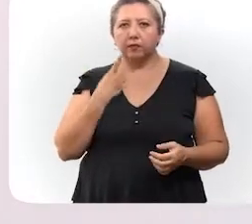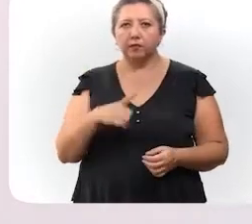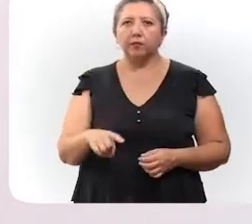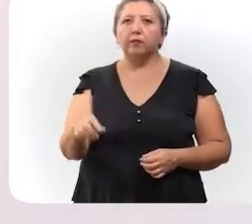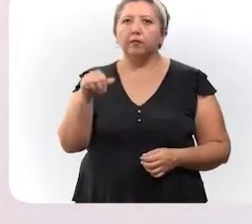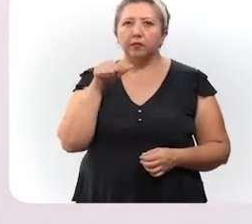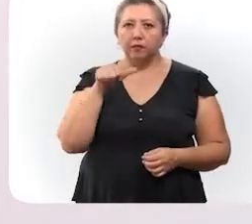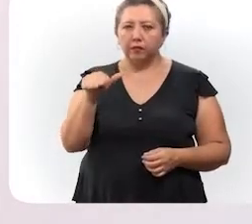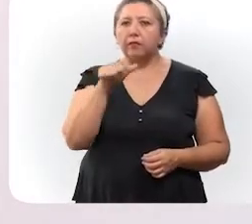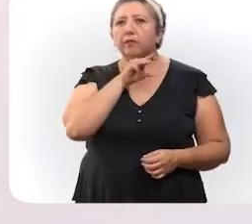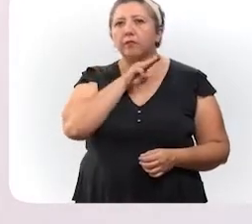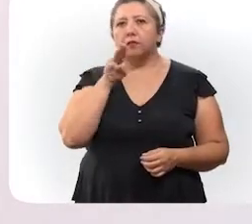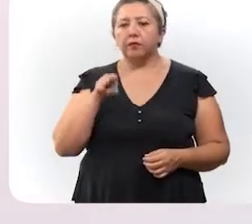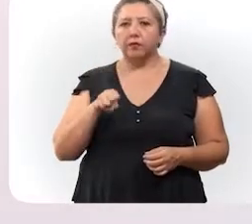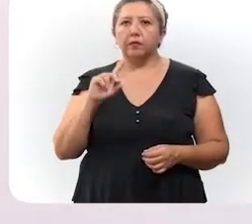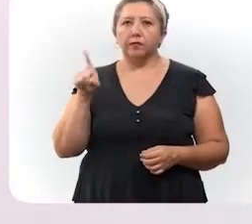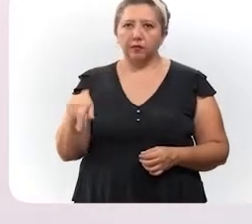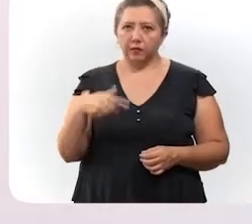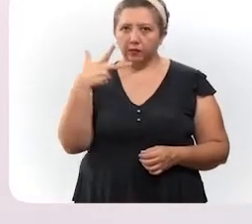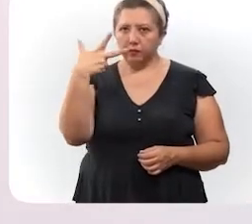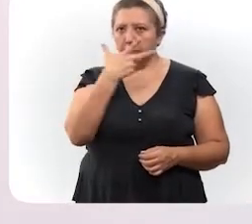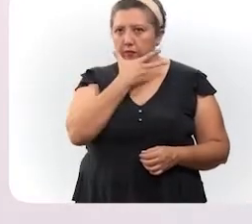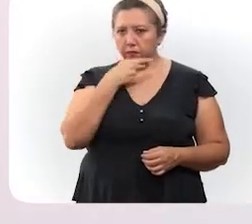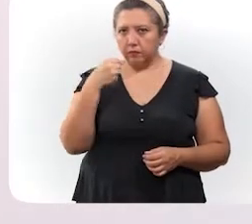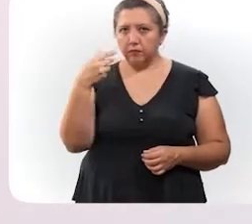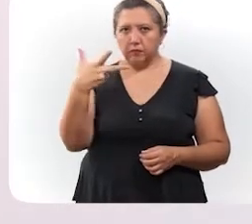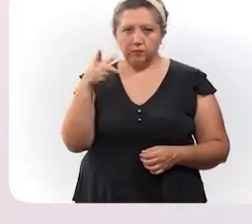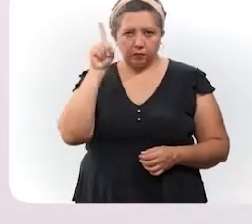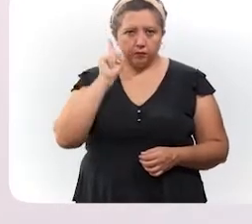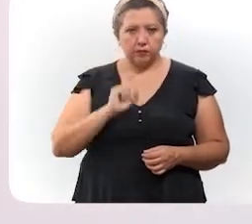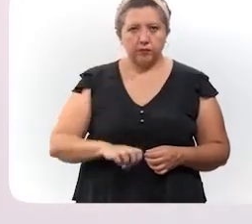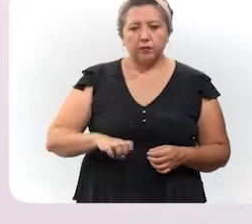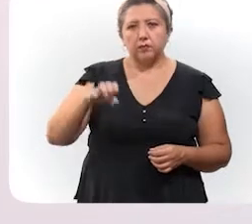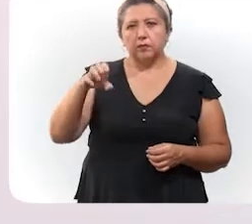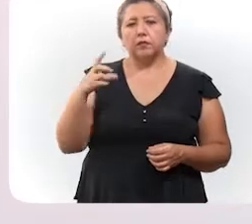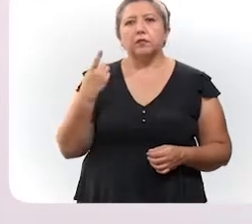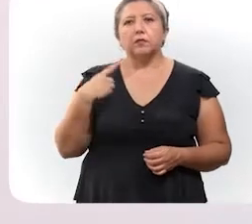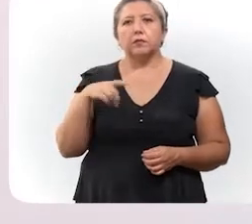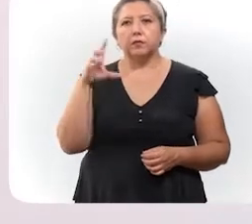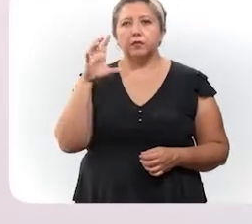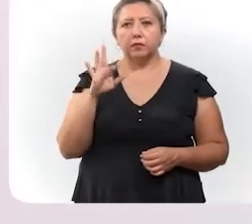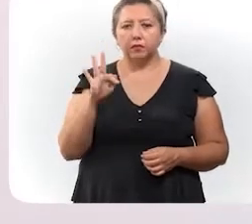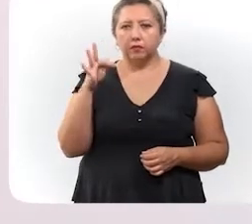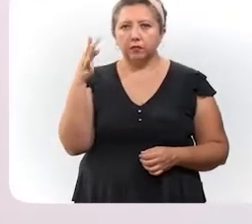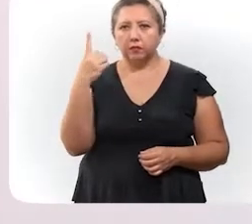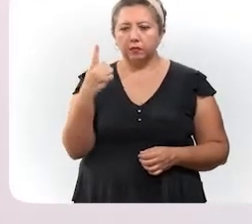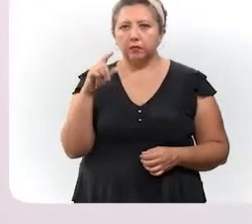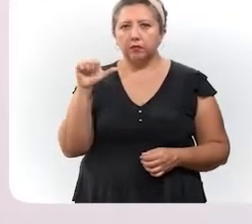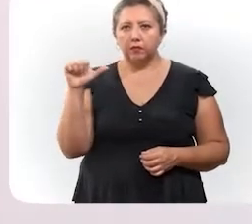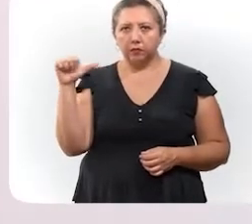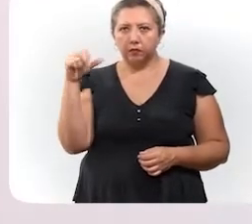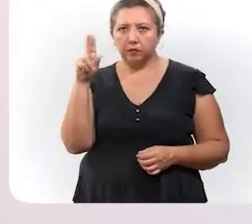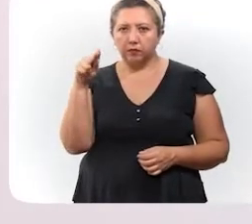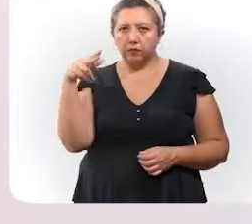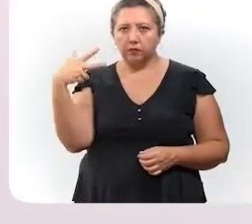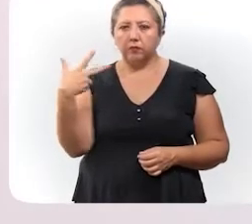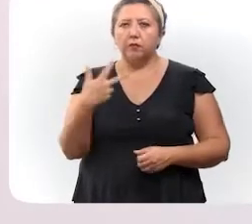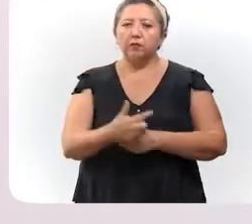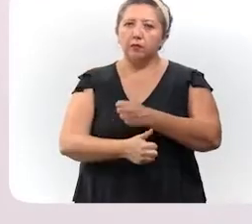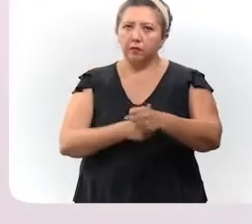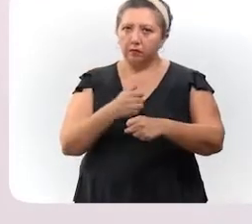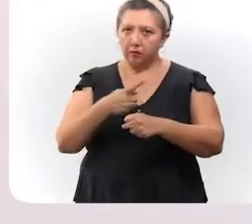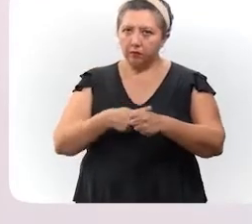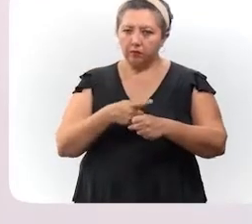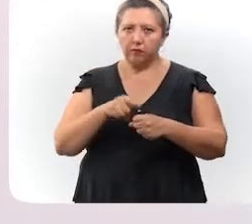informamos de 16 fallecimientos, 8 hombres y 8 mujeres de un rango de edad de 41 a 88 años.